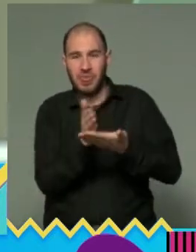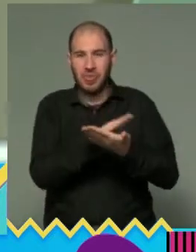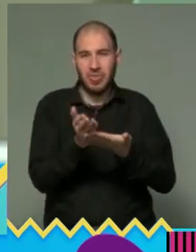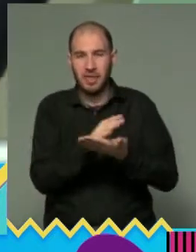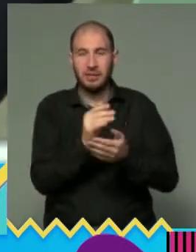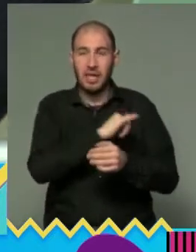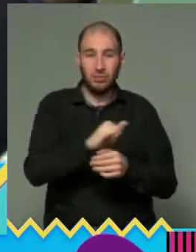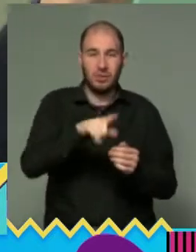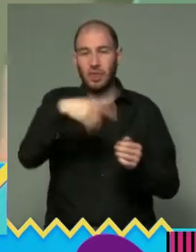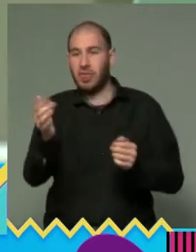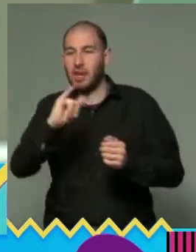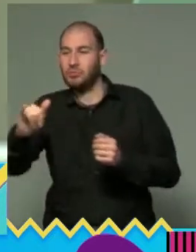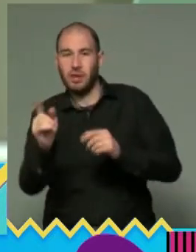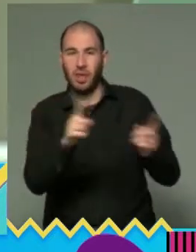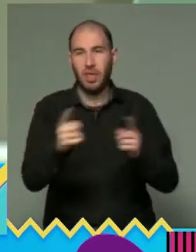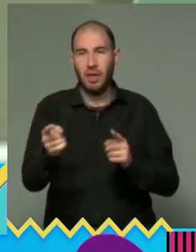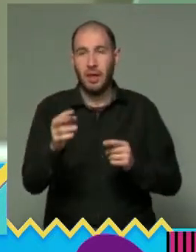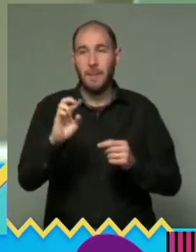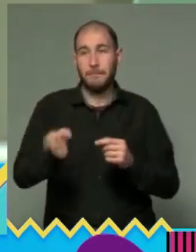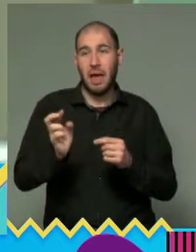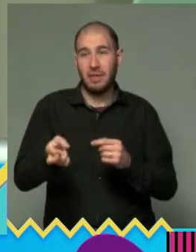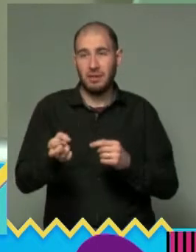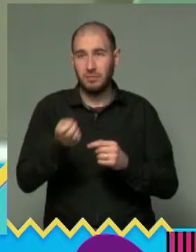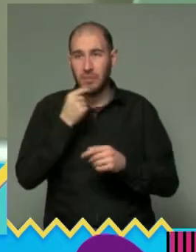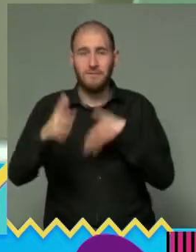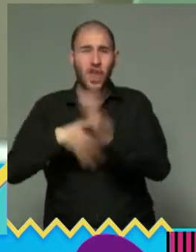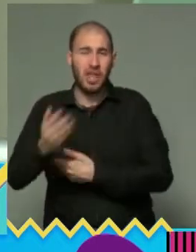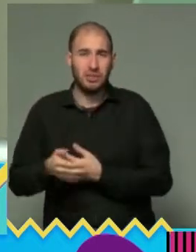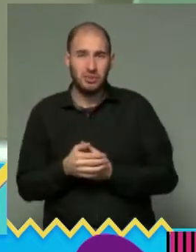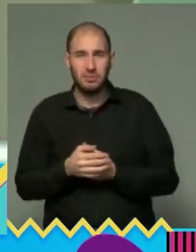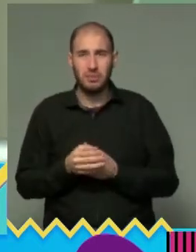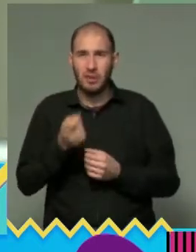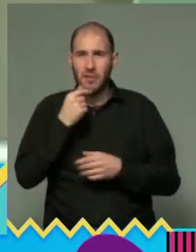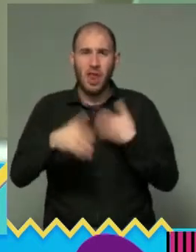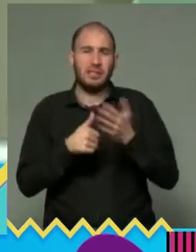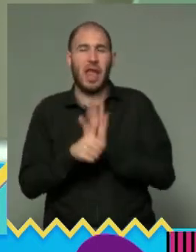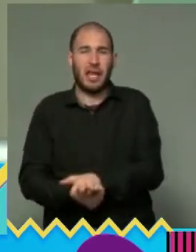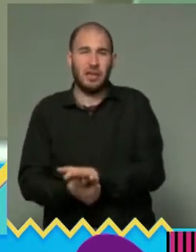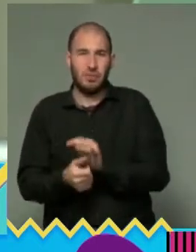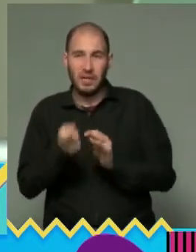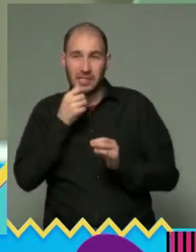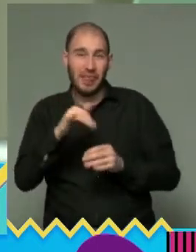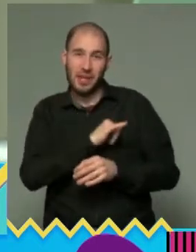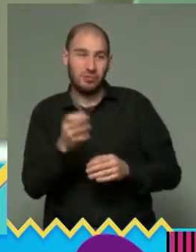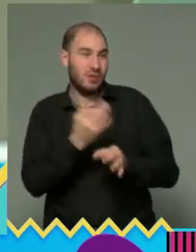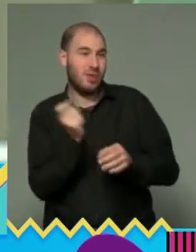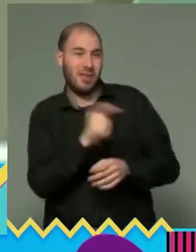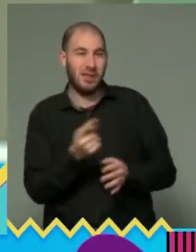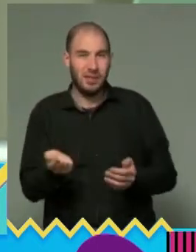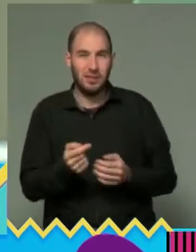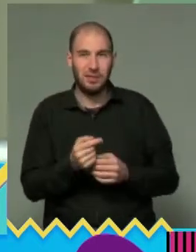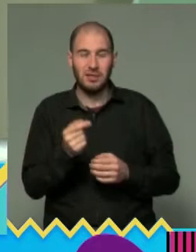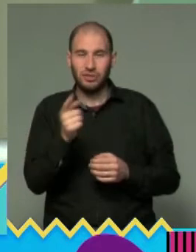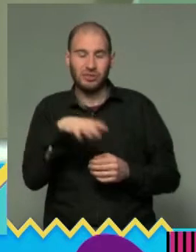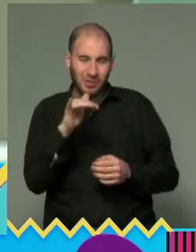esa persona haga la denuncia, no va a impedir que el papá, si es un violento, supongamos que es violencia de género, etcétera, deduzca que la denuncia viene de la escuela. No hay que ser Sherlock